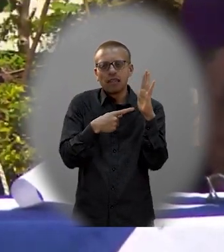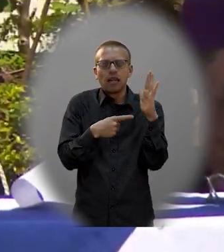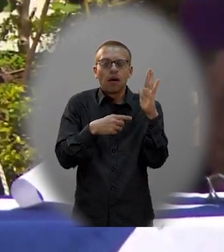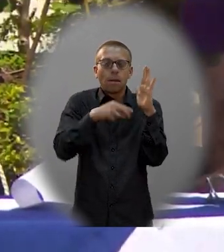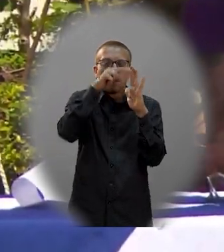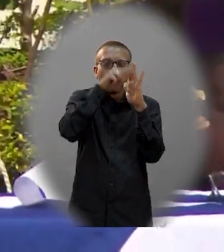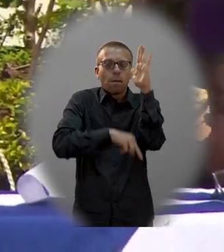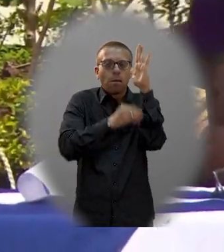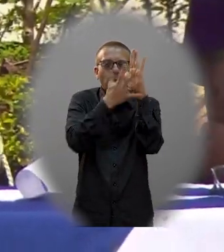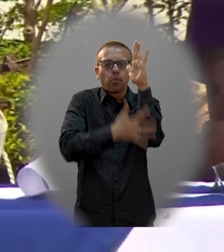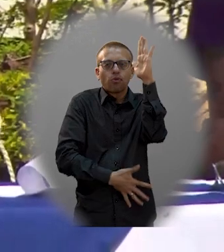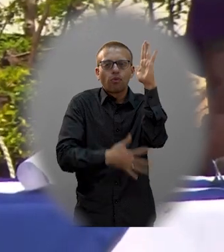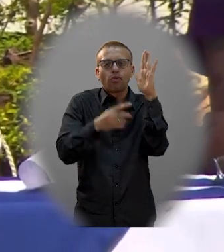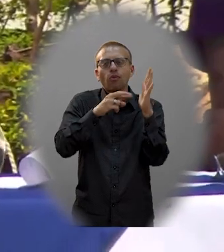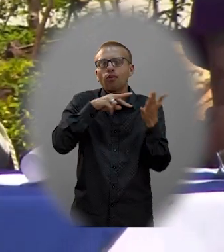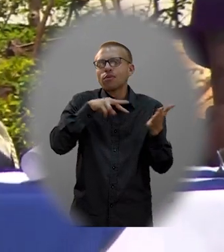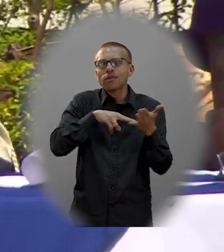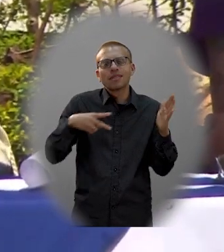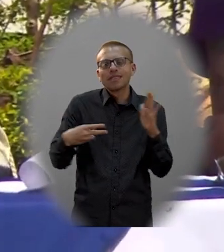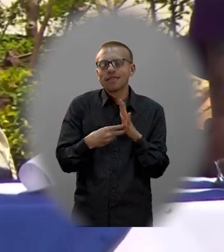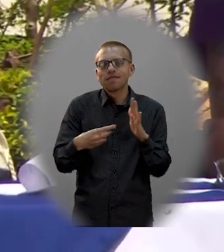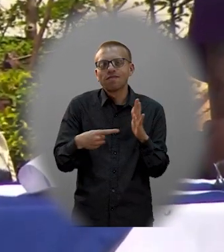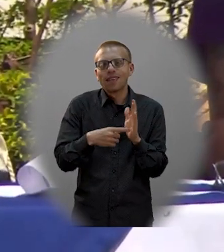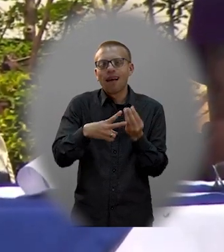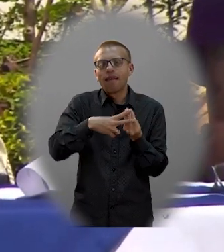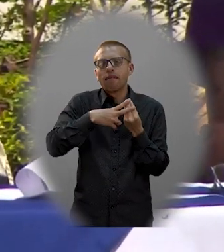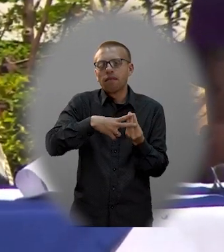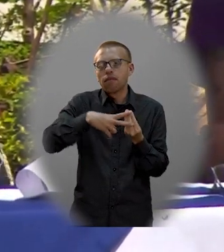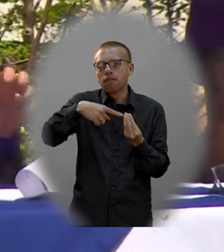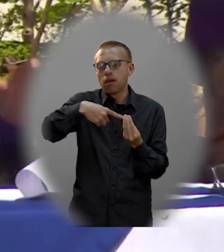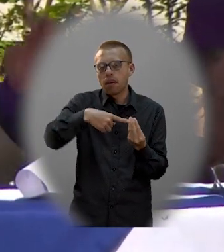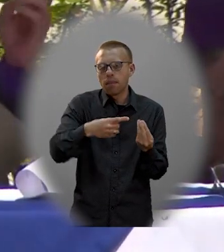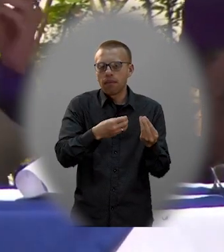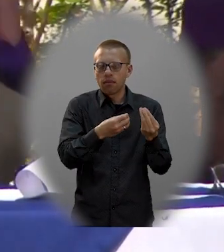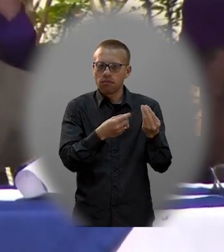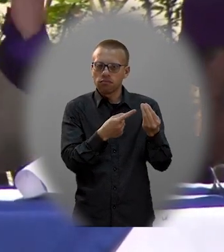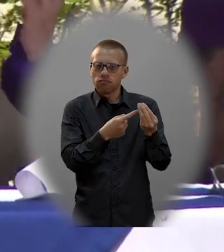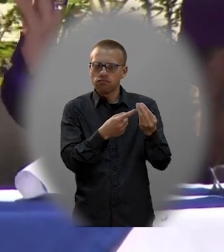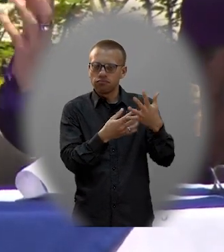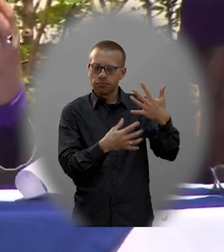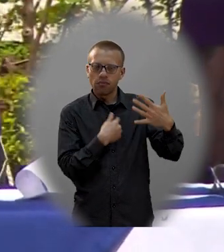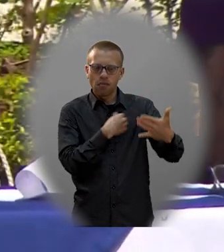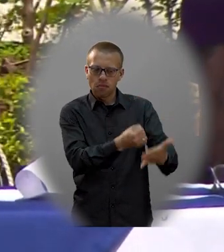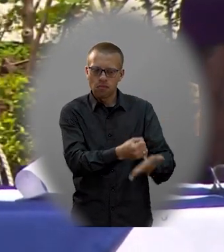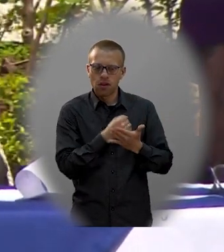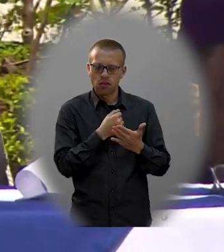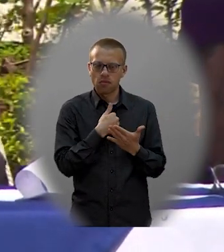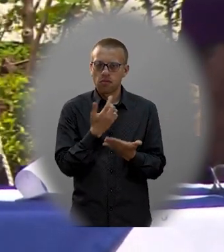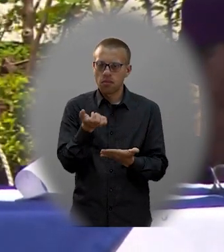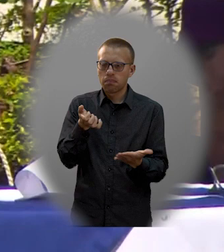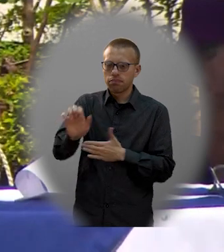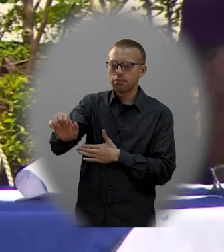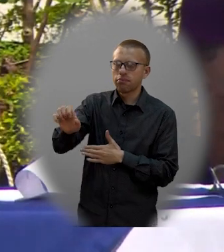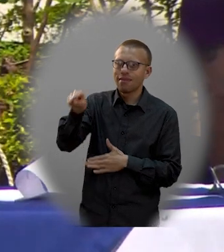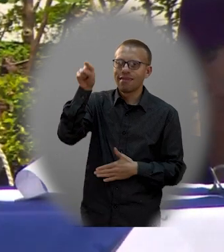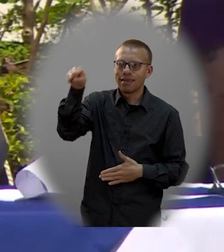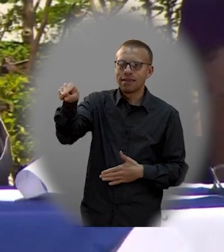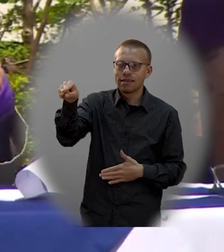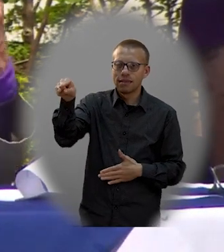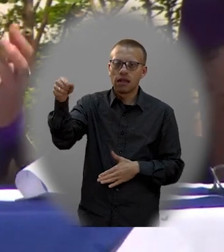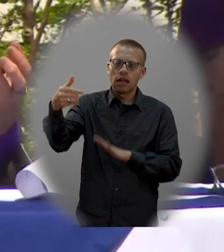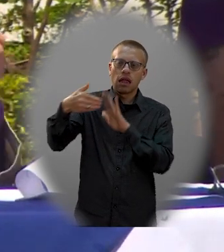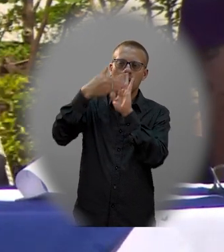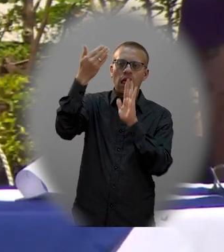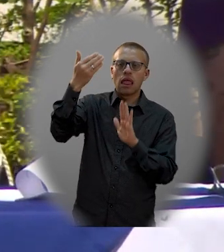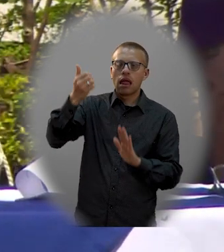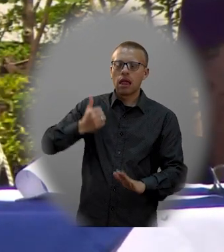pretexto, es un dispositivo que busca interpelar, lo que significan las